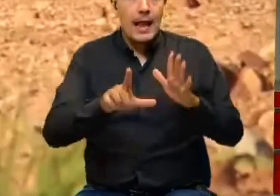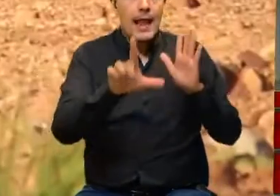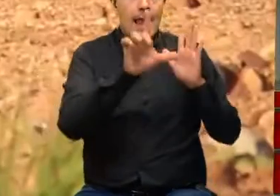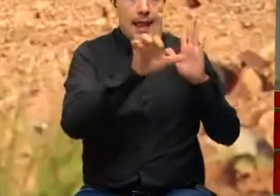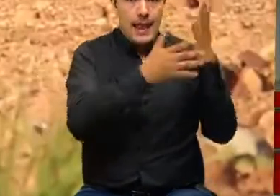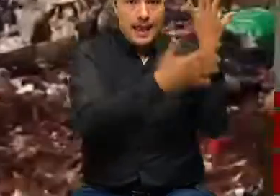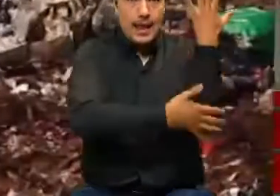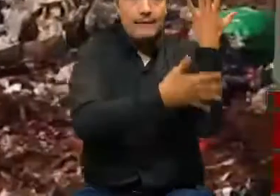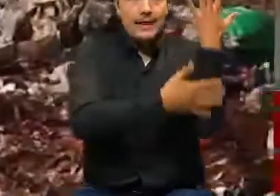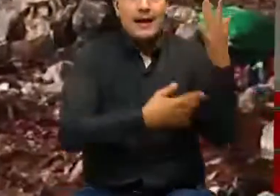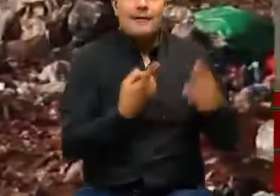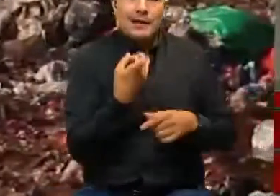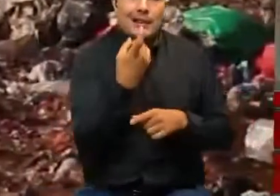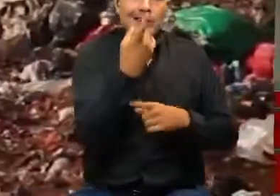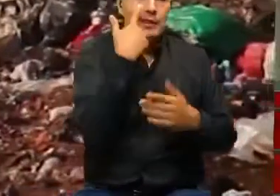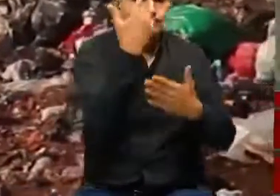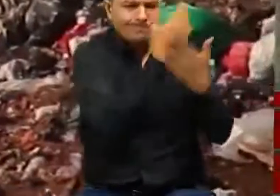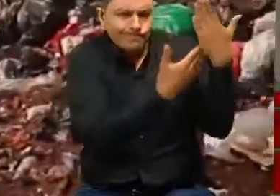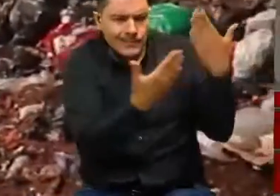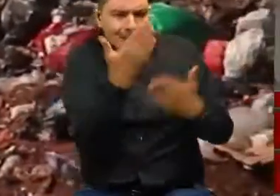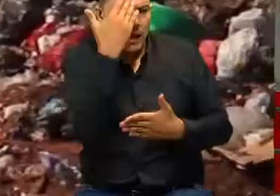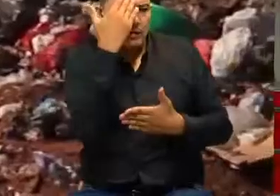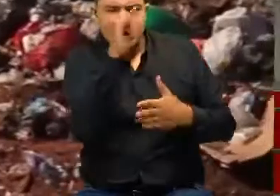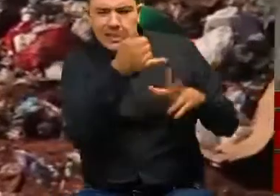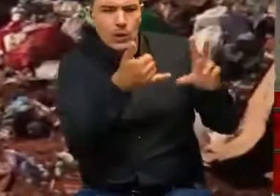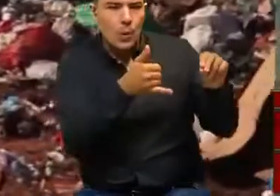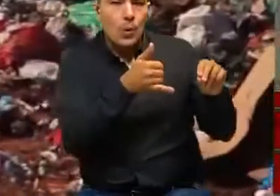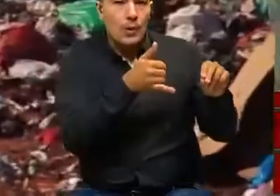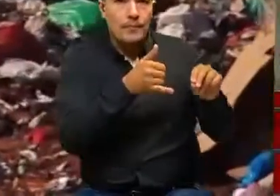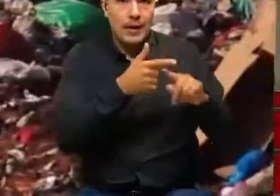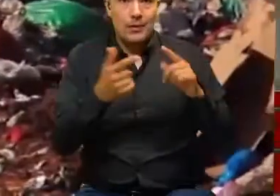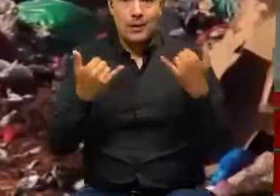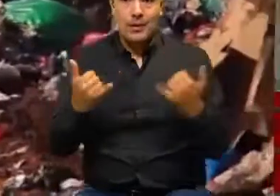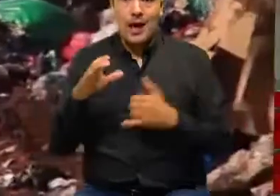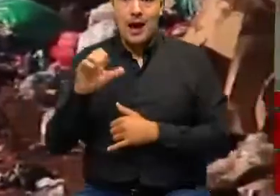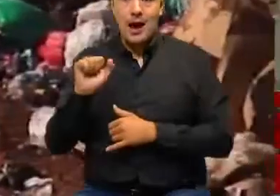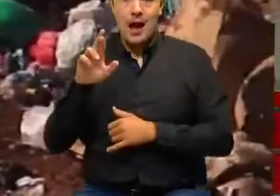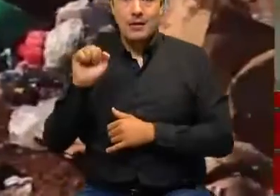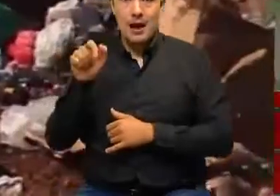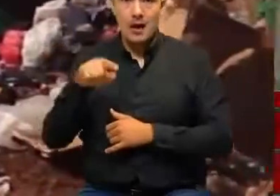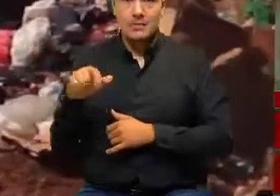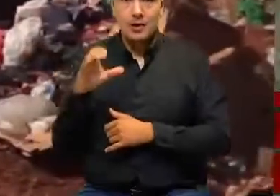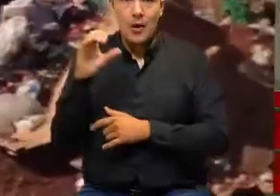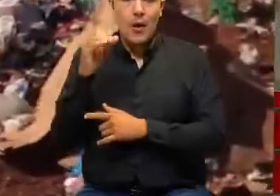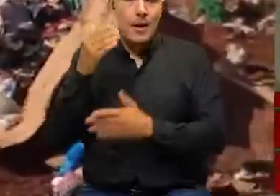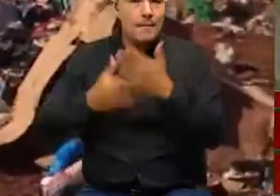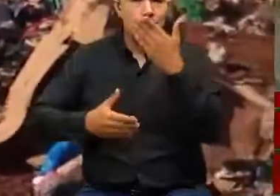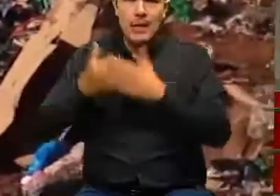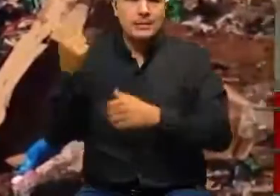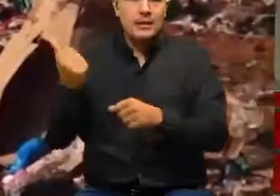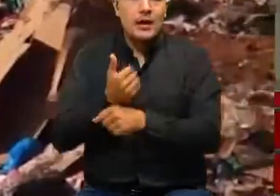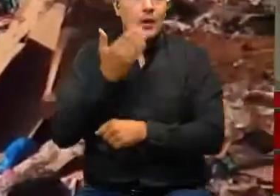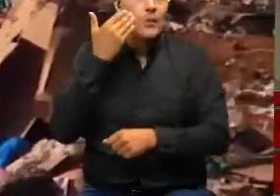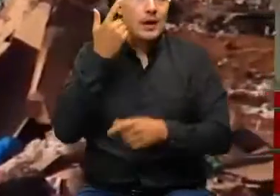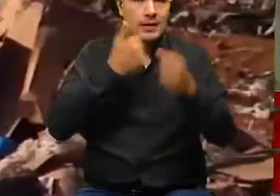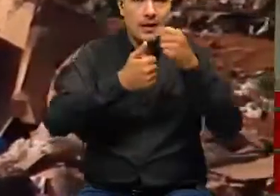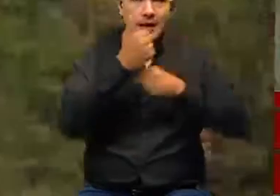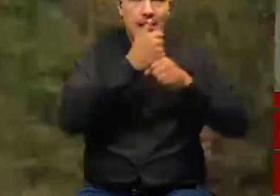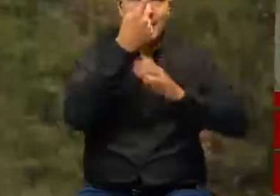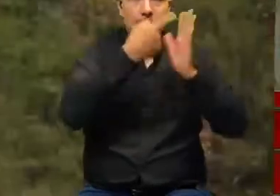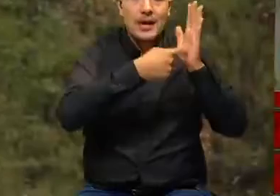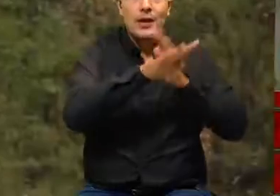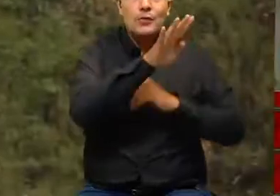falta desarrollar algunos estudios. El relleno sanitario El Carrasco inició su operación en el año de 1978